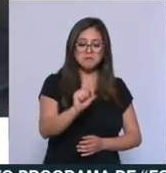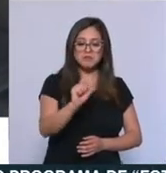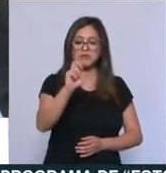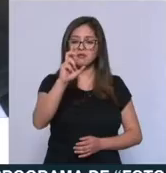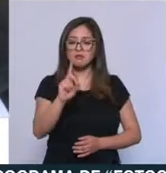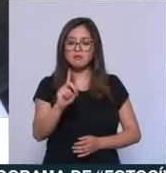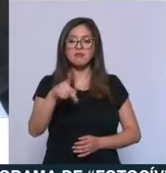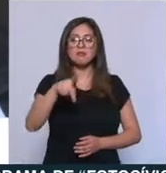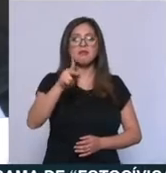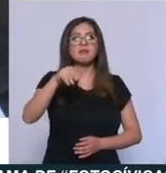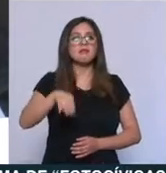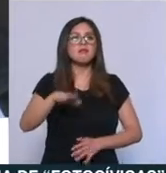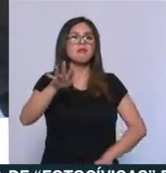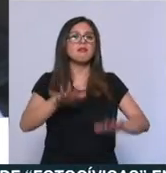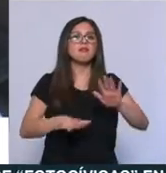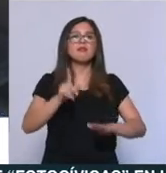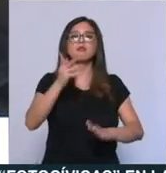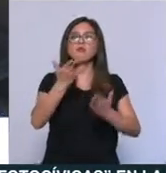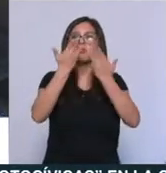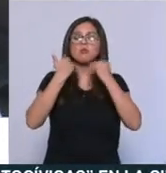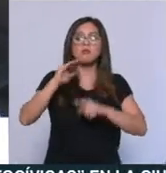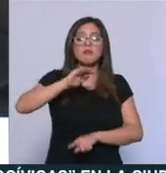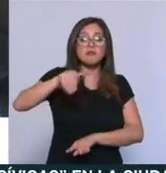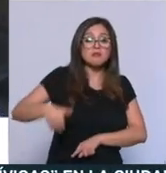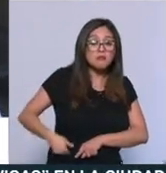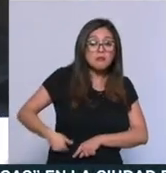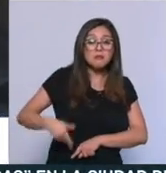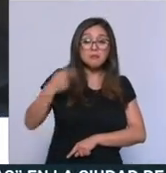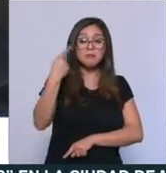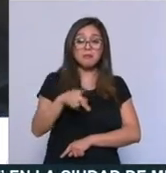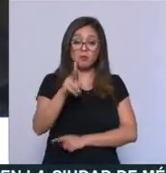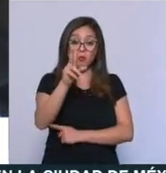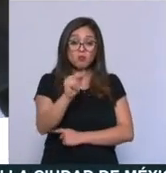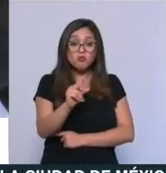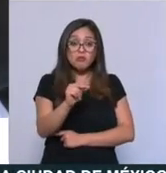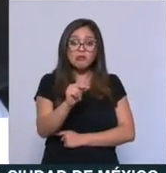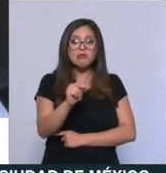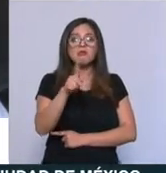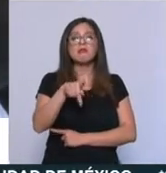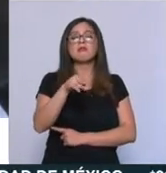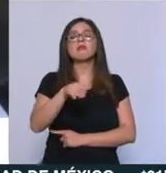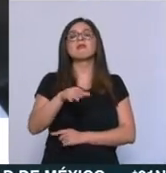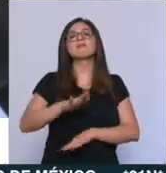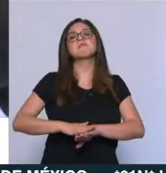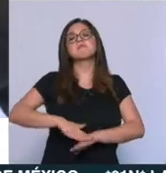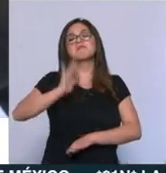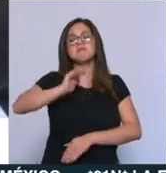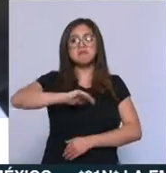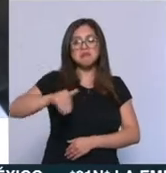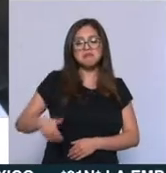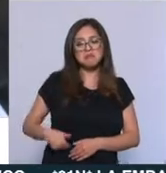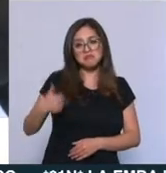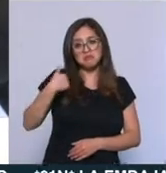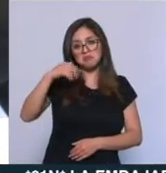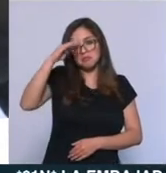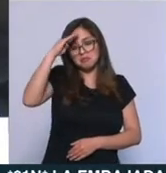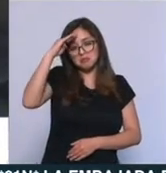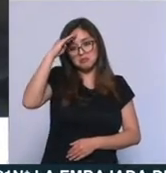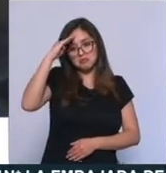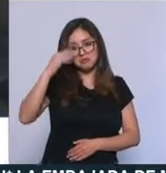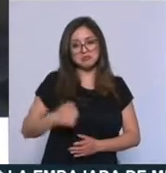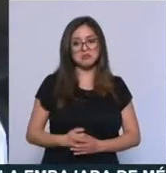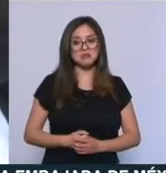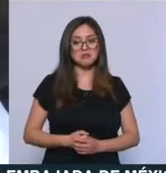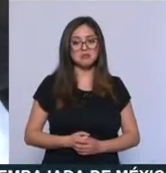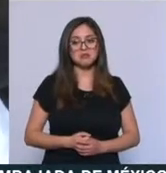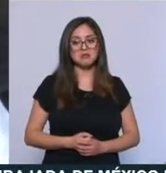kilómetros, pues es lógico que no va a haber un accidente. Pero ya si va a ser de 80 en adelante, pues es lógico que sí, ¿no? Entonces, pues, en